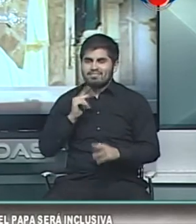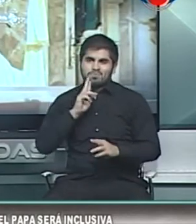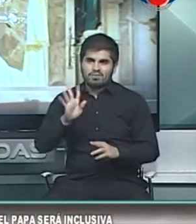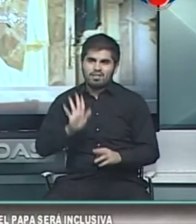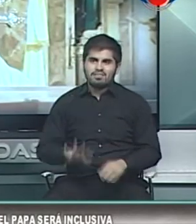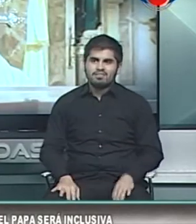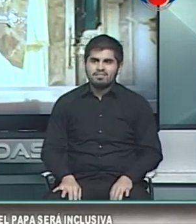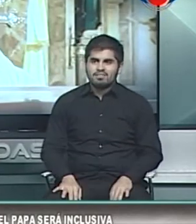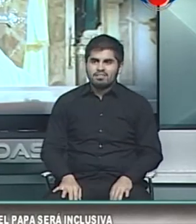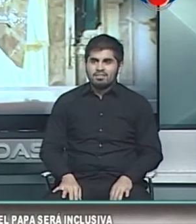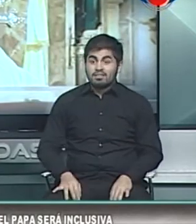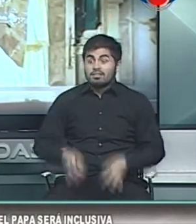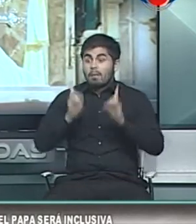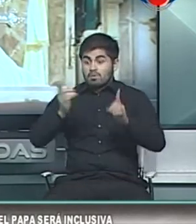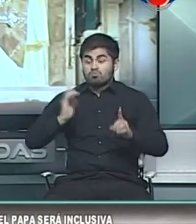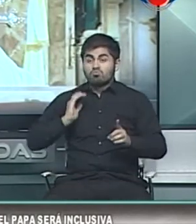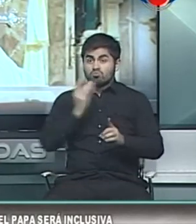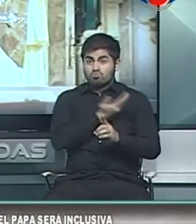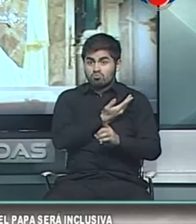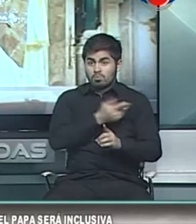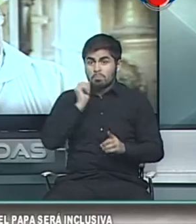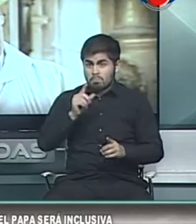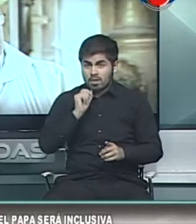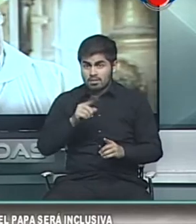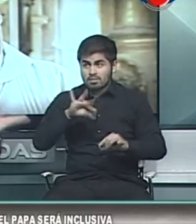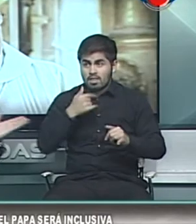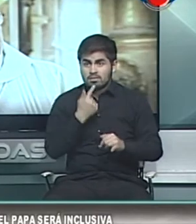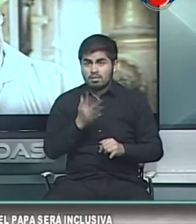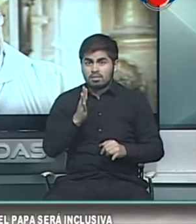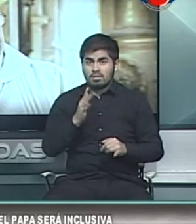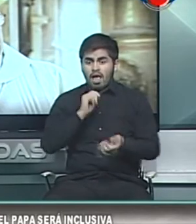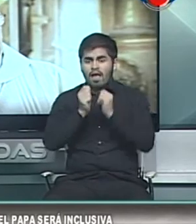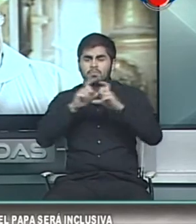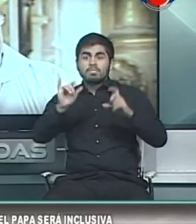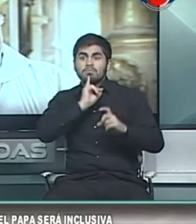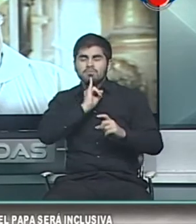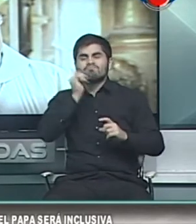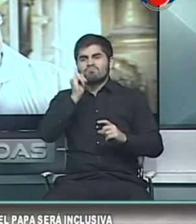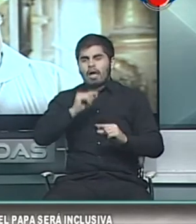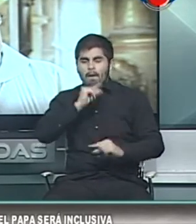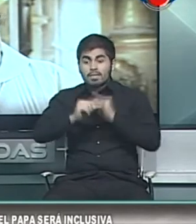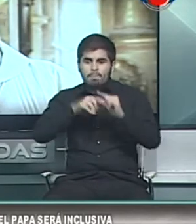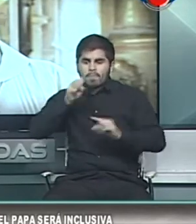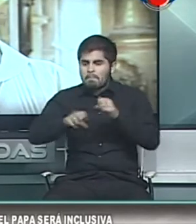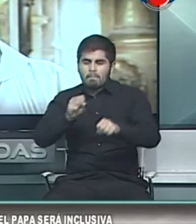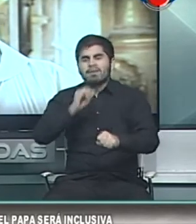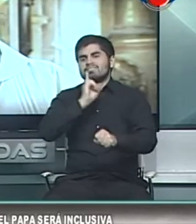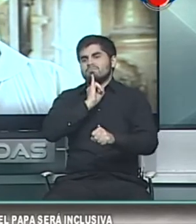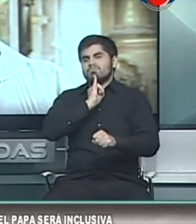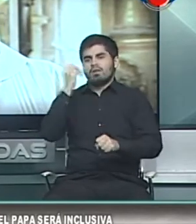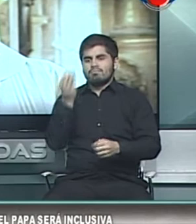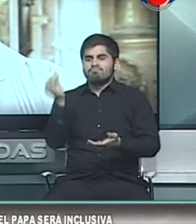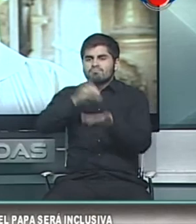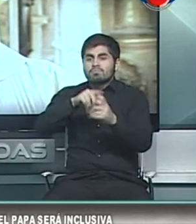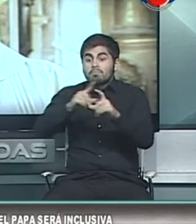Claro. Argentina. Y también nosotros estamos, me olvidé de mencionar, ya que estás diciendo y hablamos de los intérpretes, vamos a capacitar a intérpretes para todo lo que